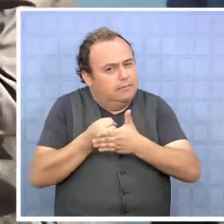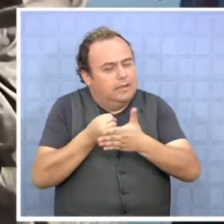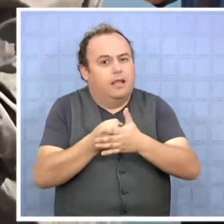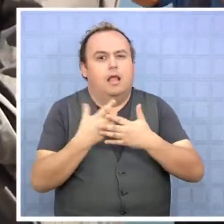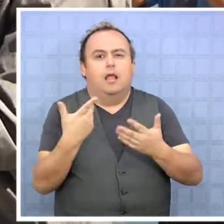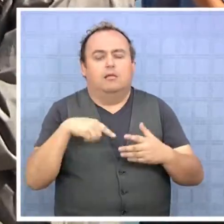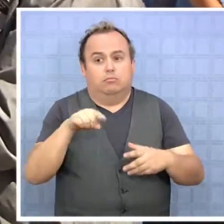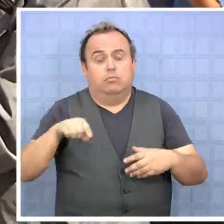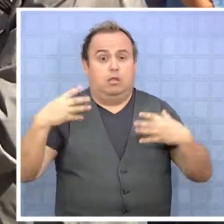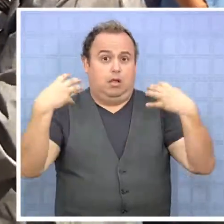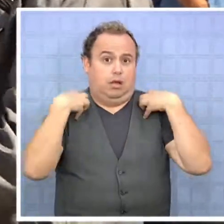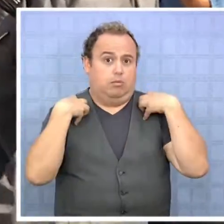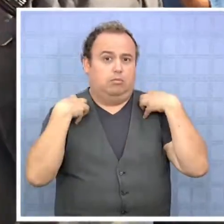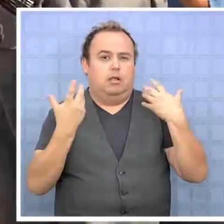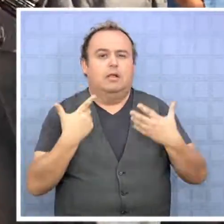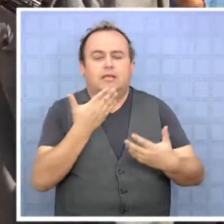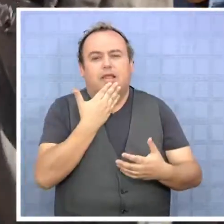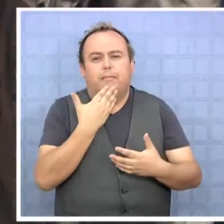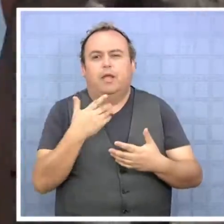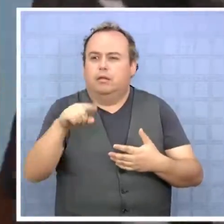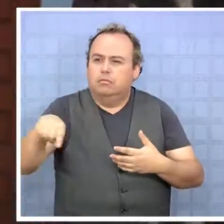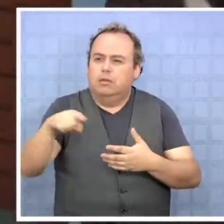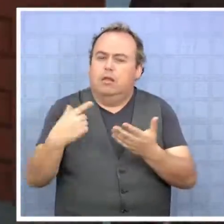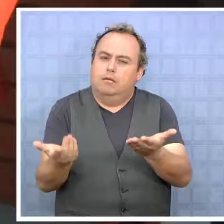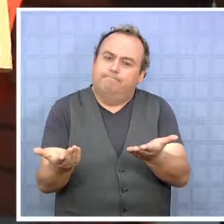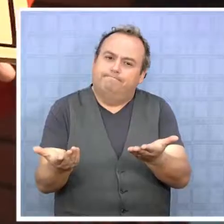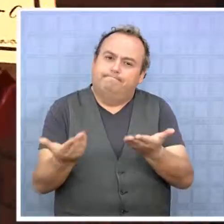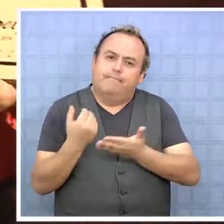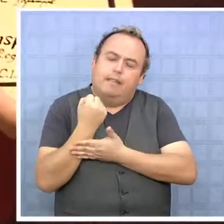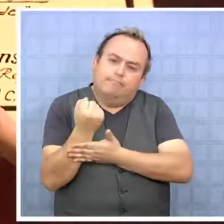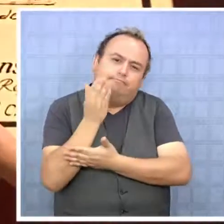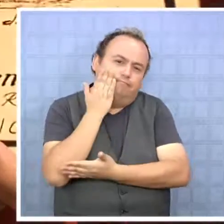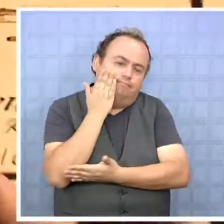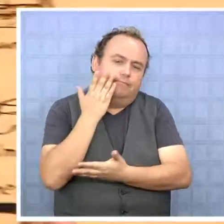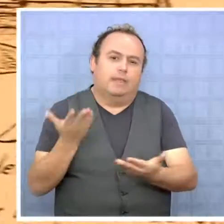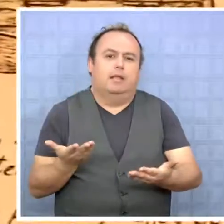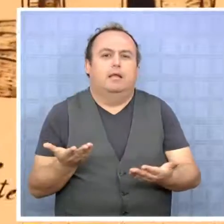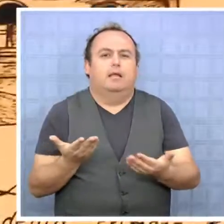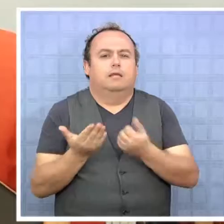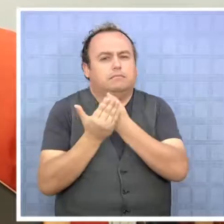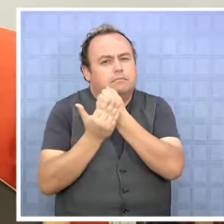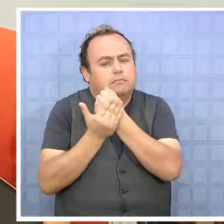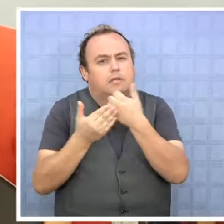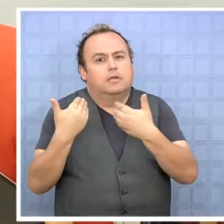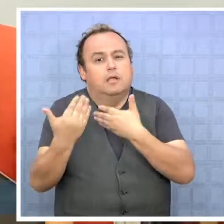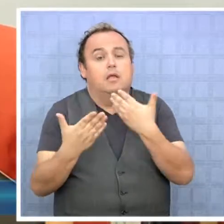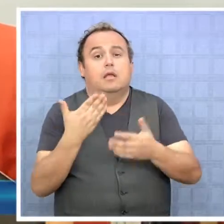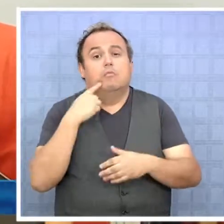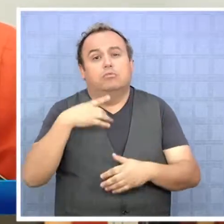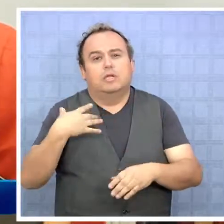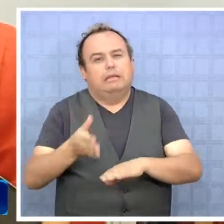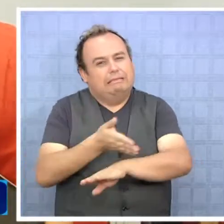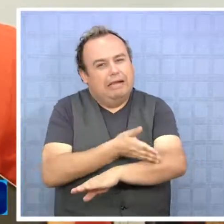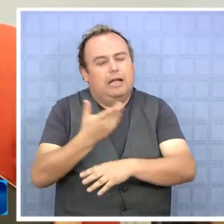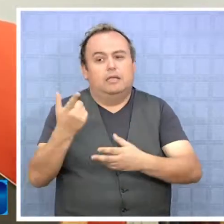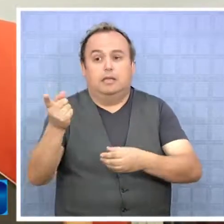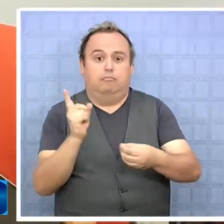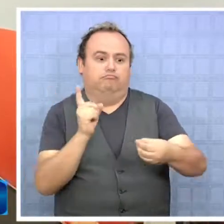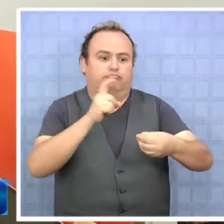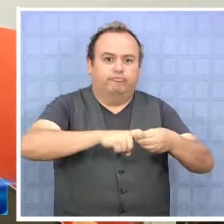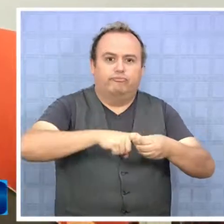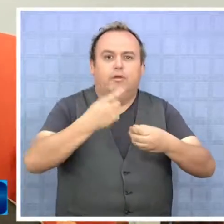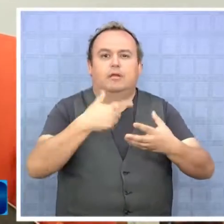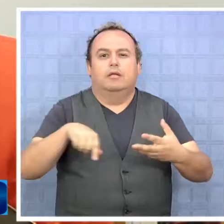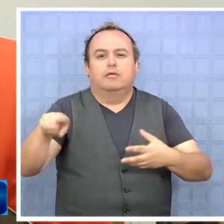esa responsabilidad, también tenemos la mano acogedora. Y dentro de la mano acogedora, sin duda, que hay dos factores muy importantes, que es la prevención y la reinserción.